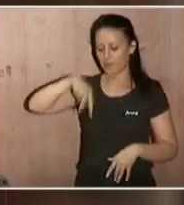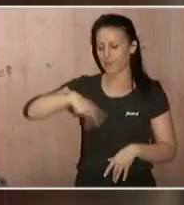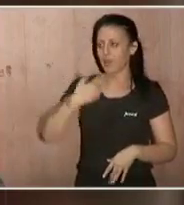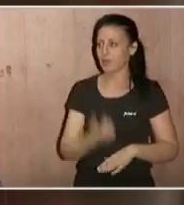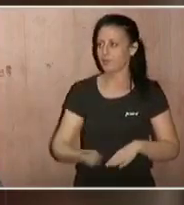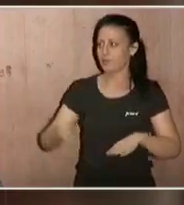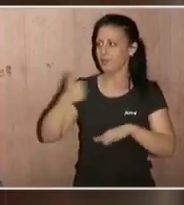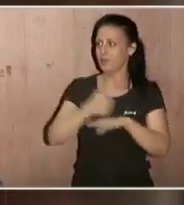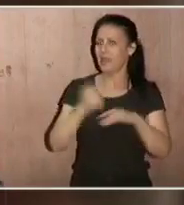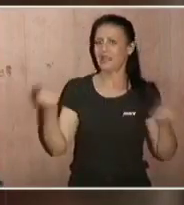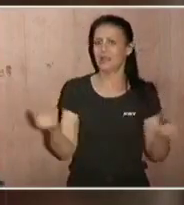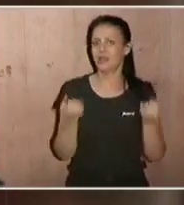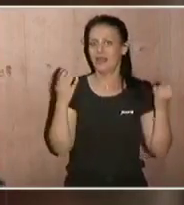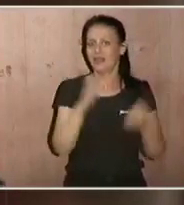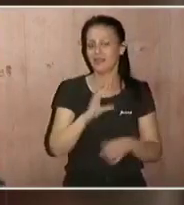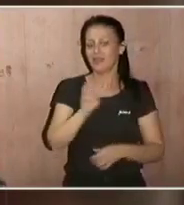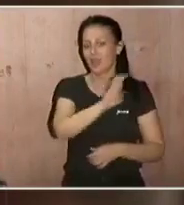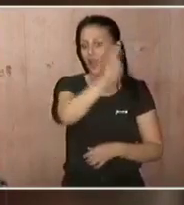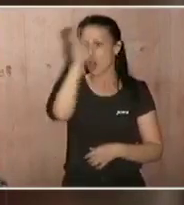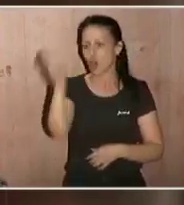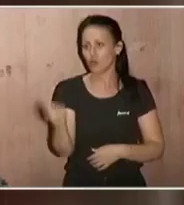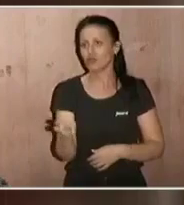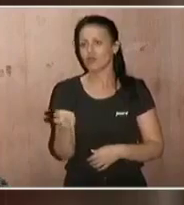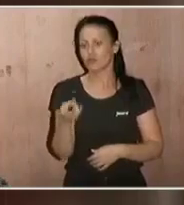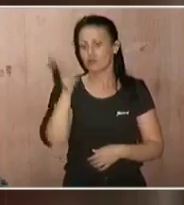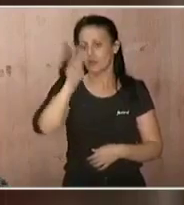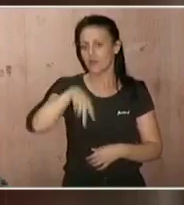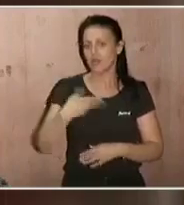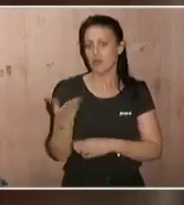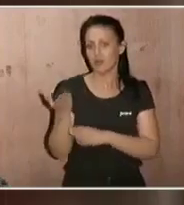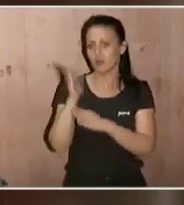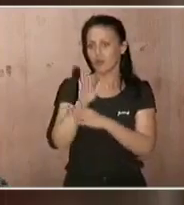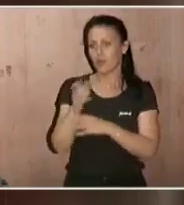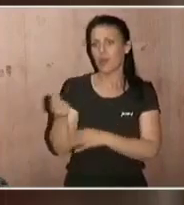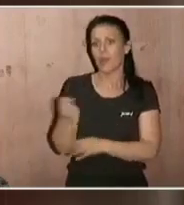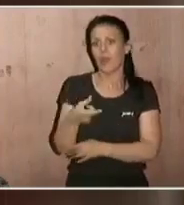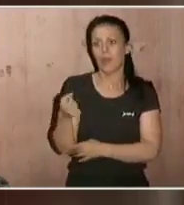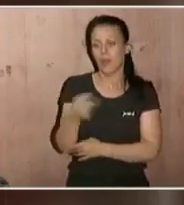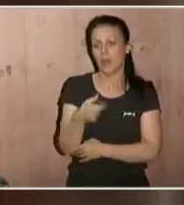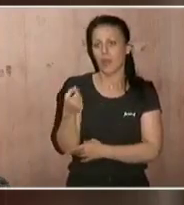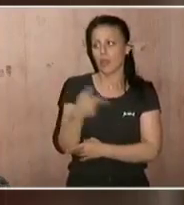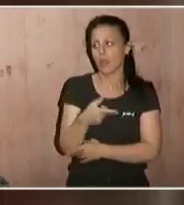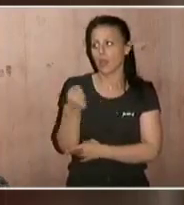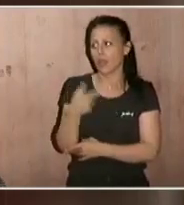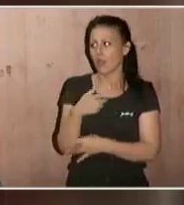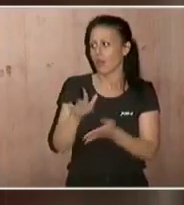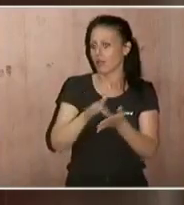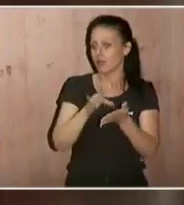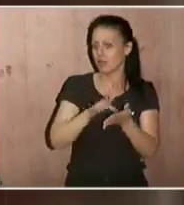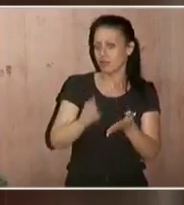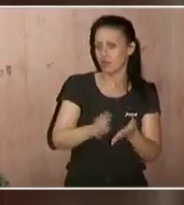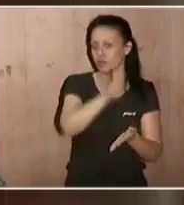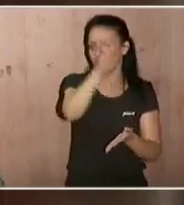de las actividades científicas de ADAME, en la que publica con regularidad sugerentes artículos.